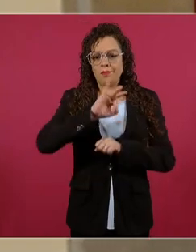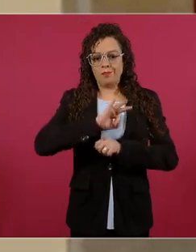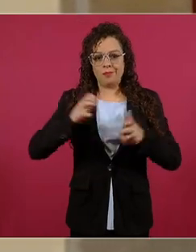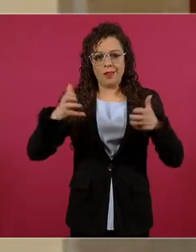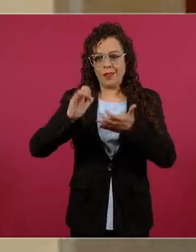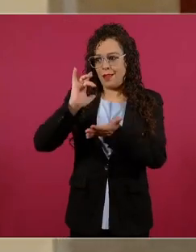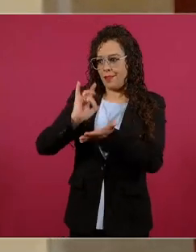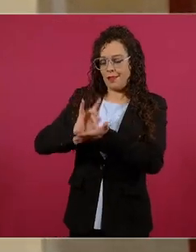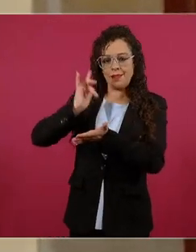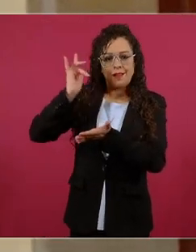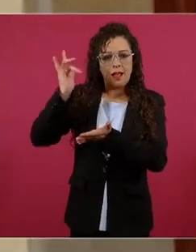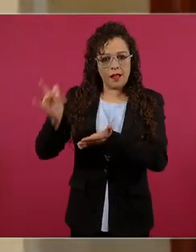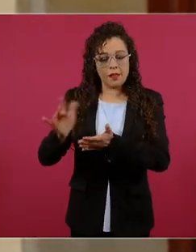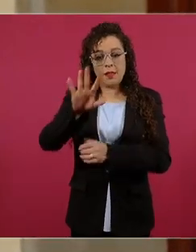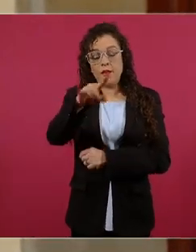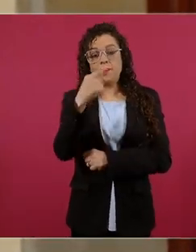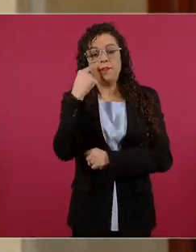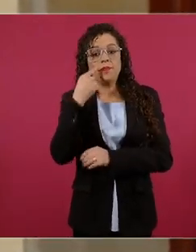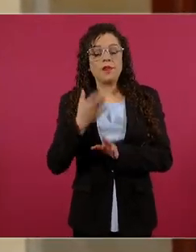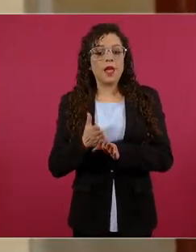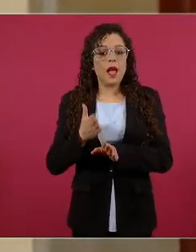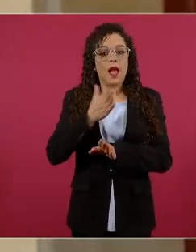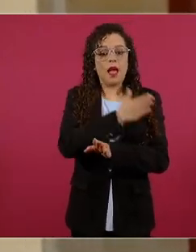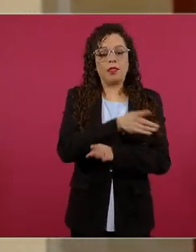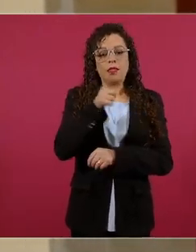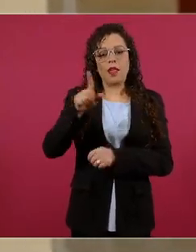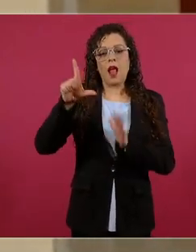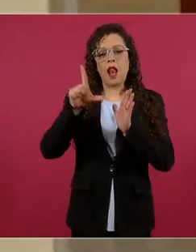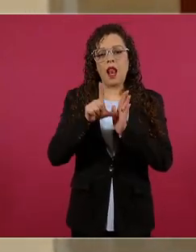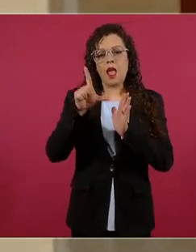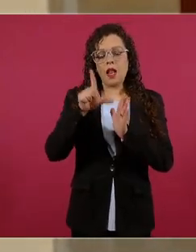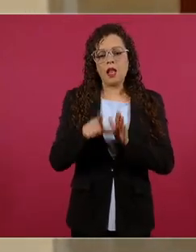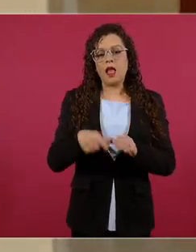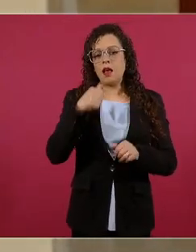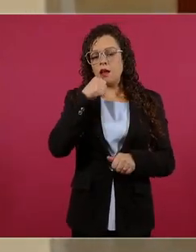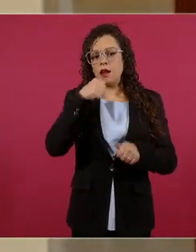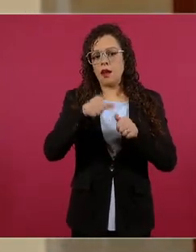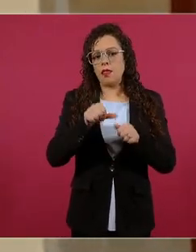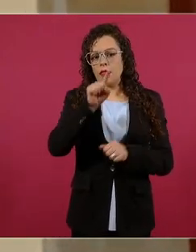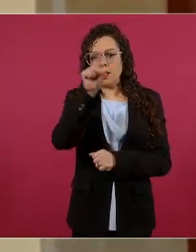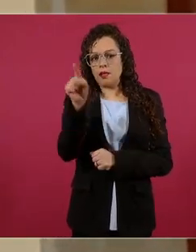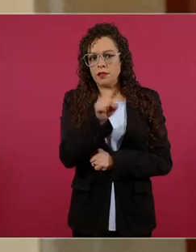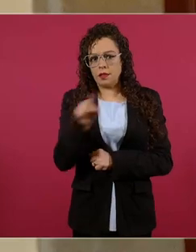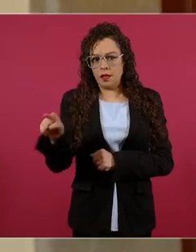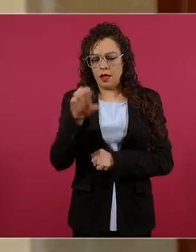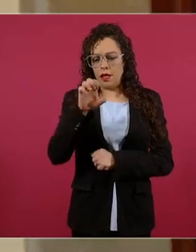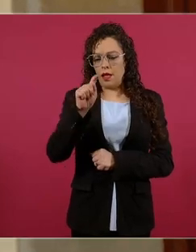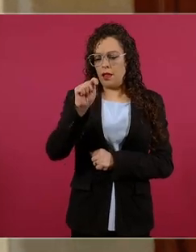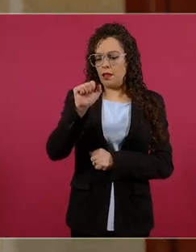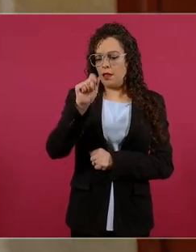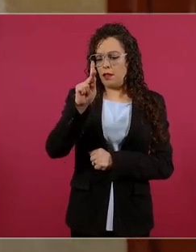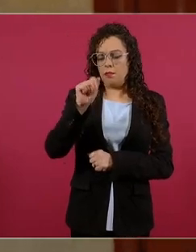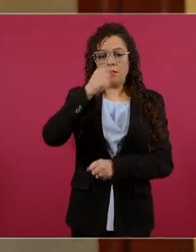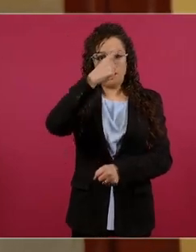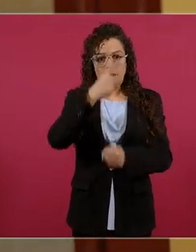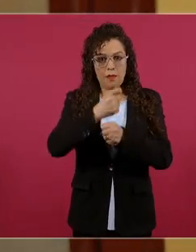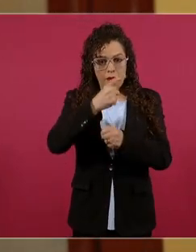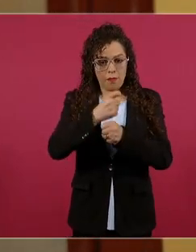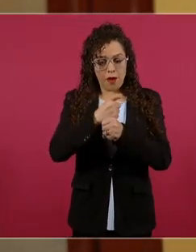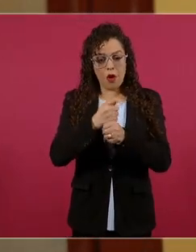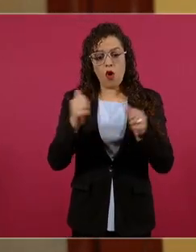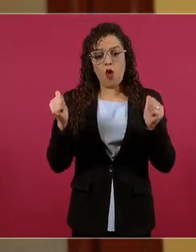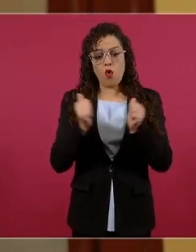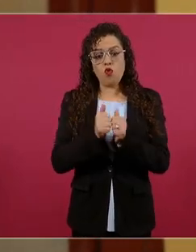se hizo? Originalmente, primero en la línea Z, en una primera etapa, bajo la coordinación